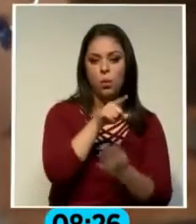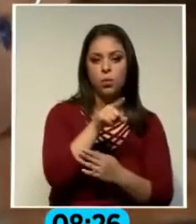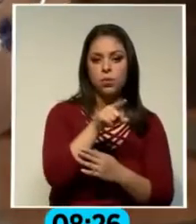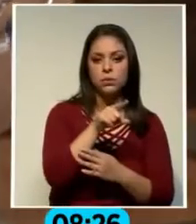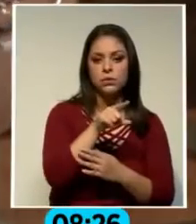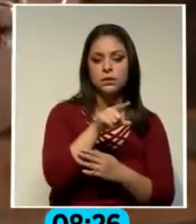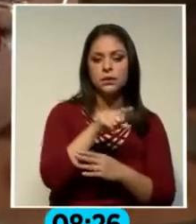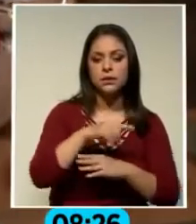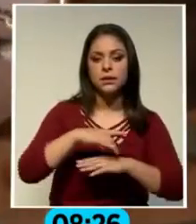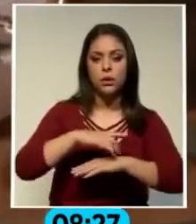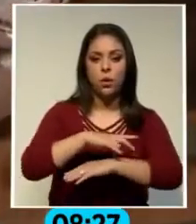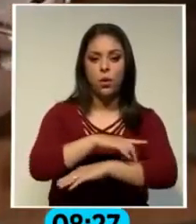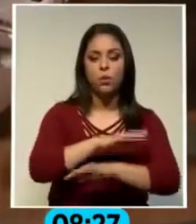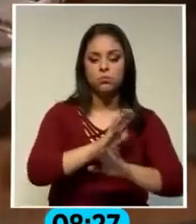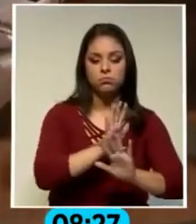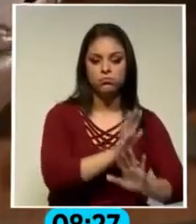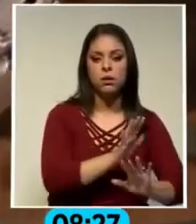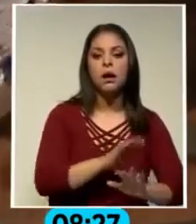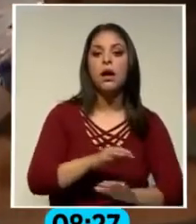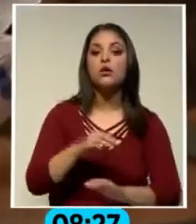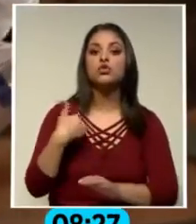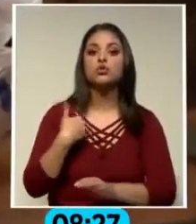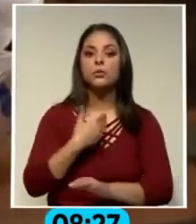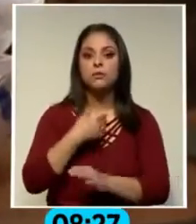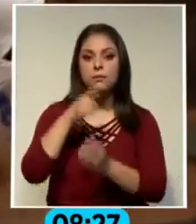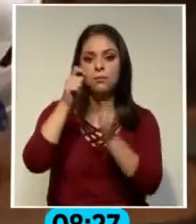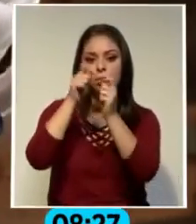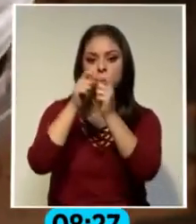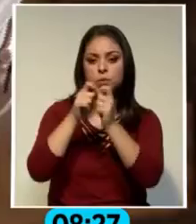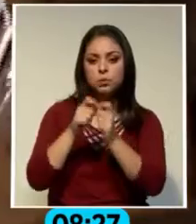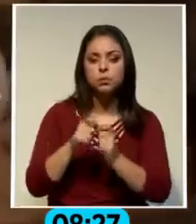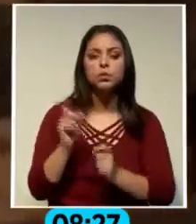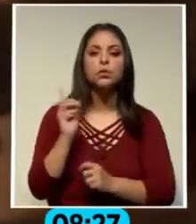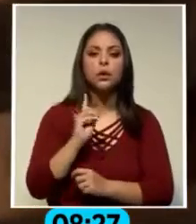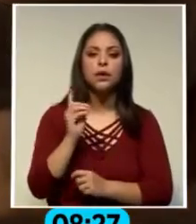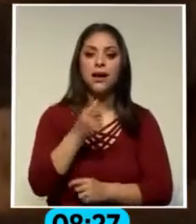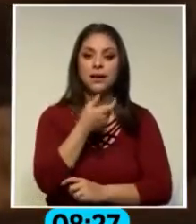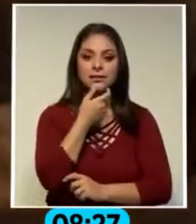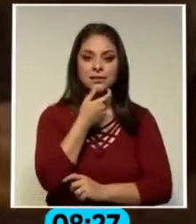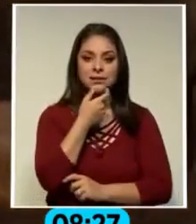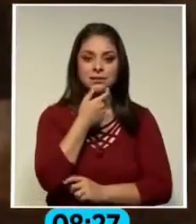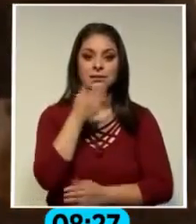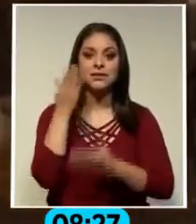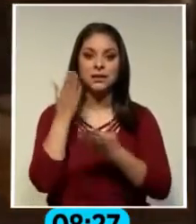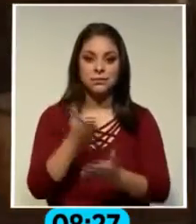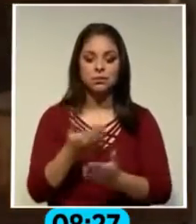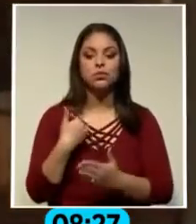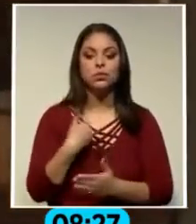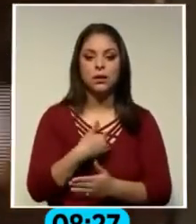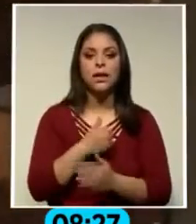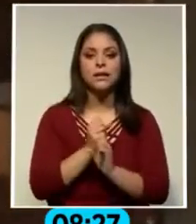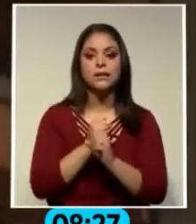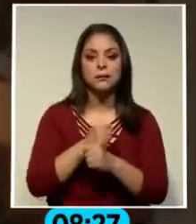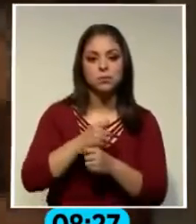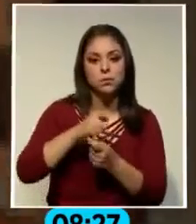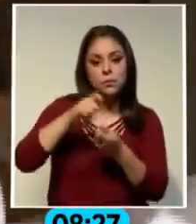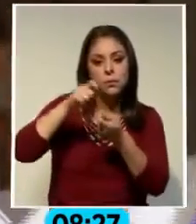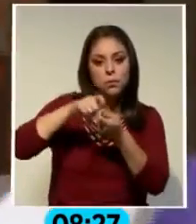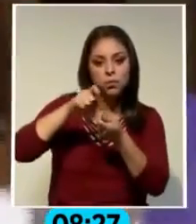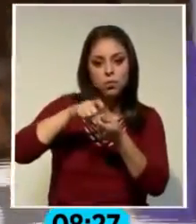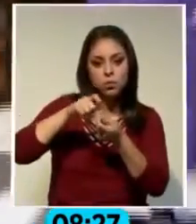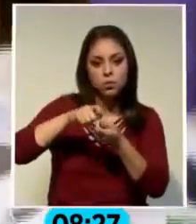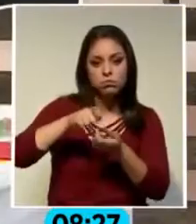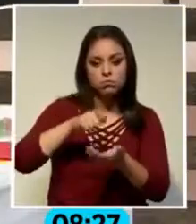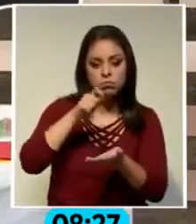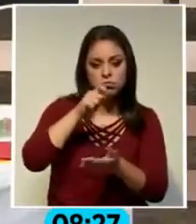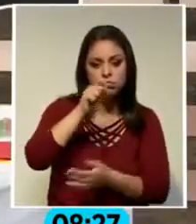brontosaurus, sino que vamos a hacerlo en las galletas que trajimos, niña Gwen. Entonces vamos a puntillar, voy a ponerlo por aquí. Si en la